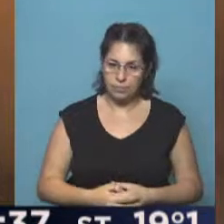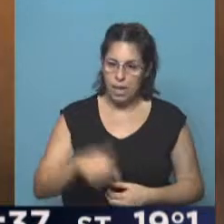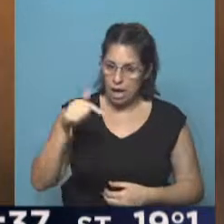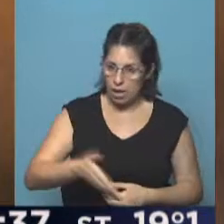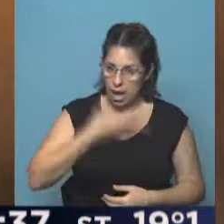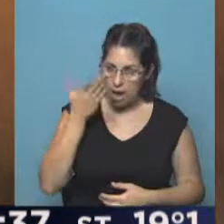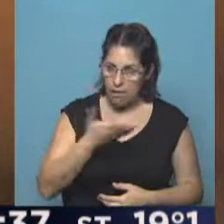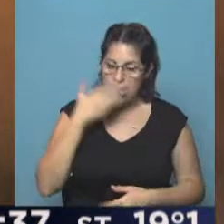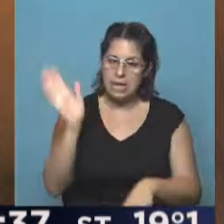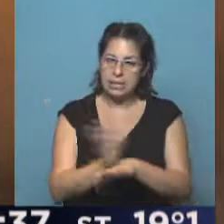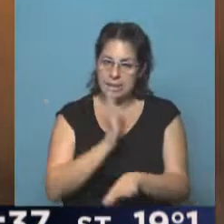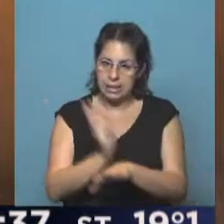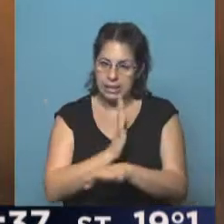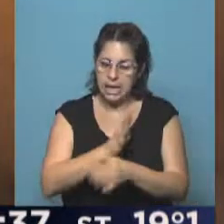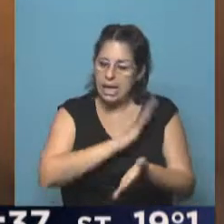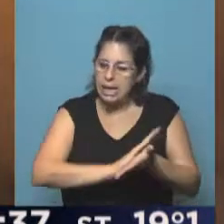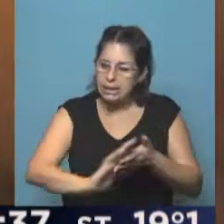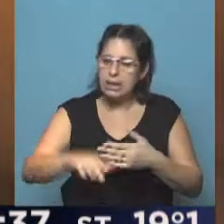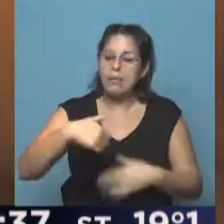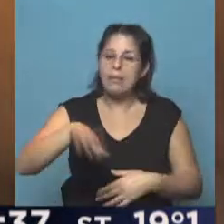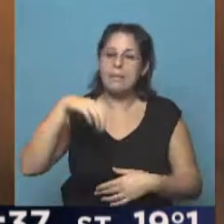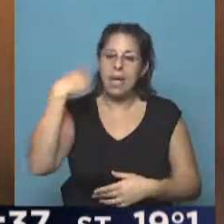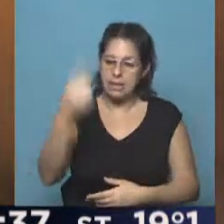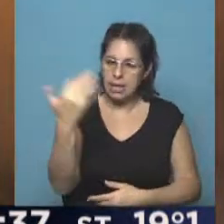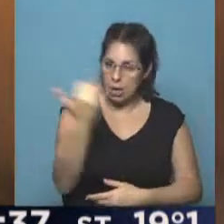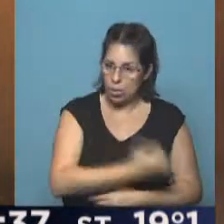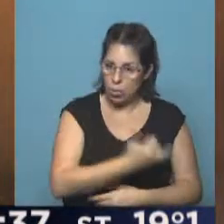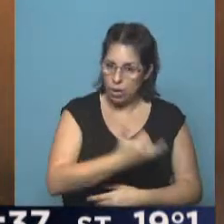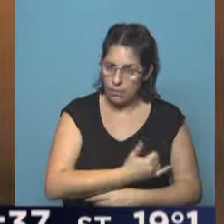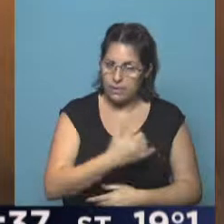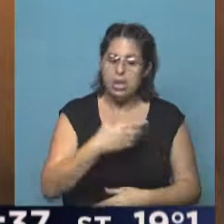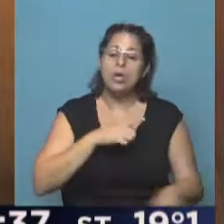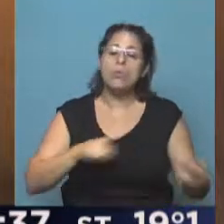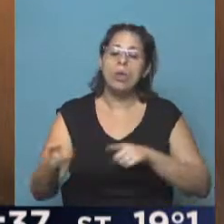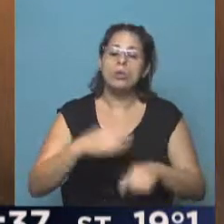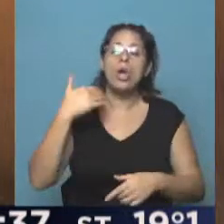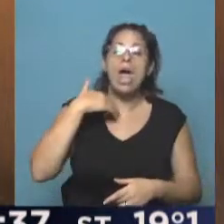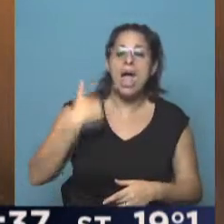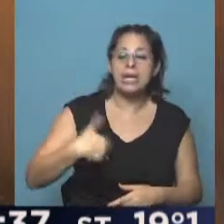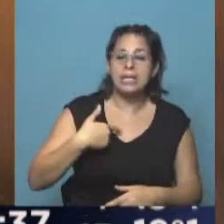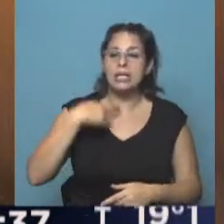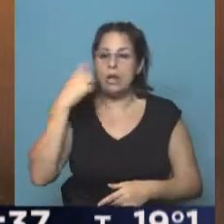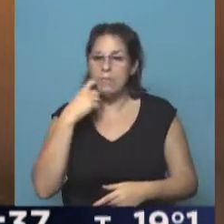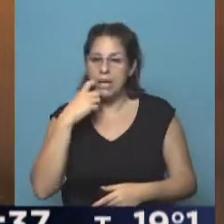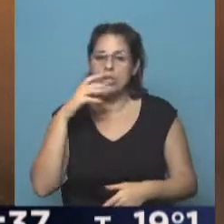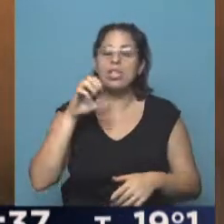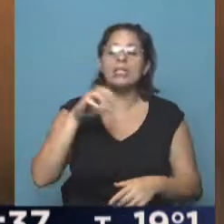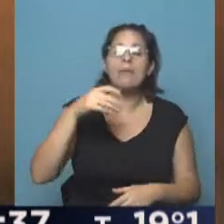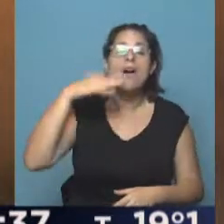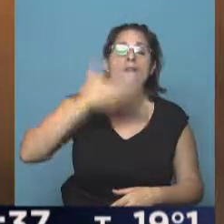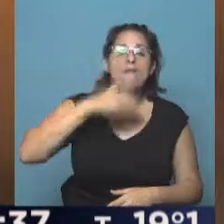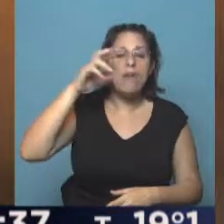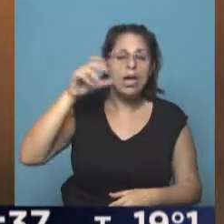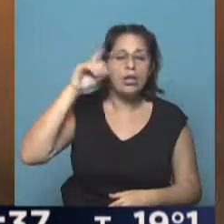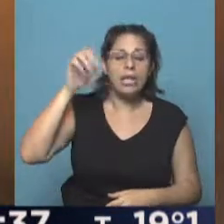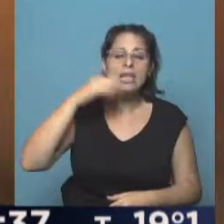Vamos a hablar entonces de cine y de uno de los estrenos programados para mañana. Es la coproducción argentino-española El Faro de las Orcas, que retrata la